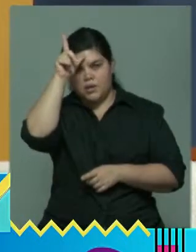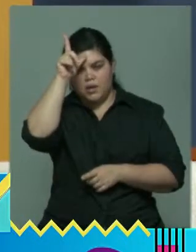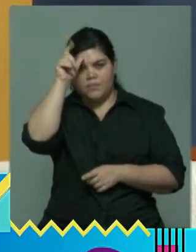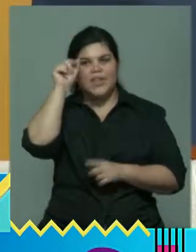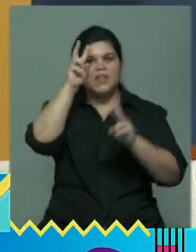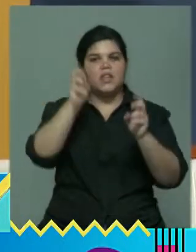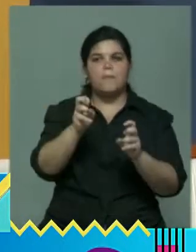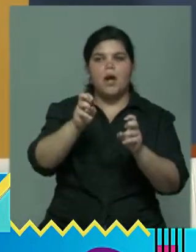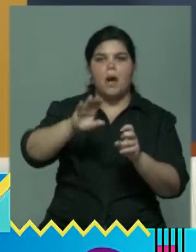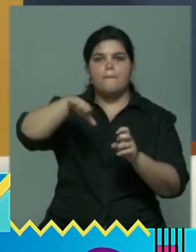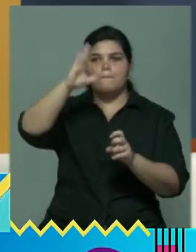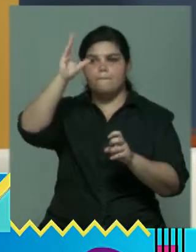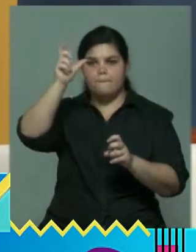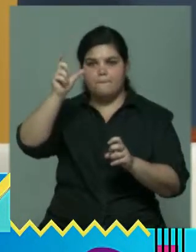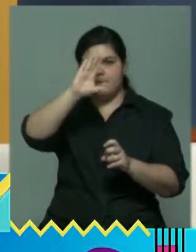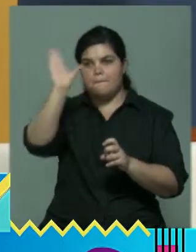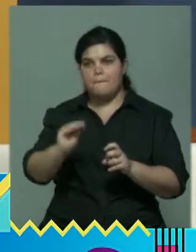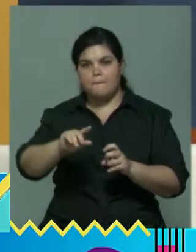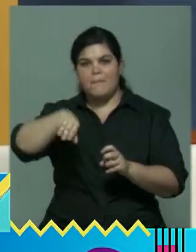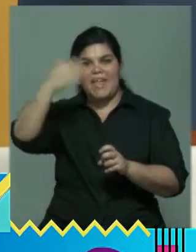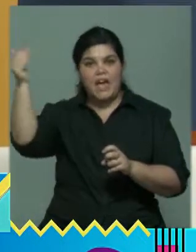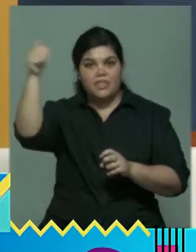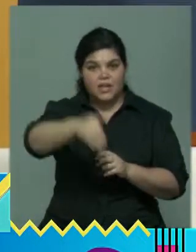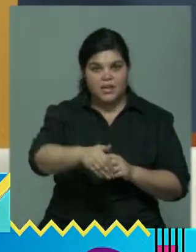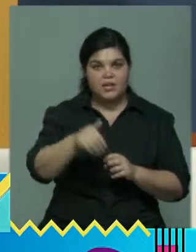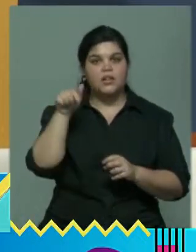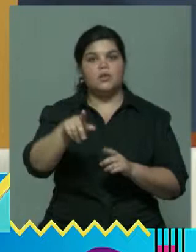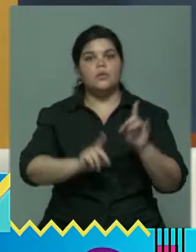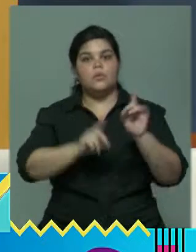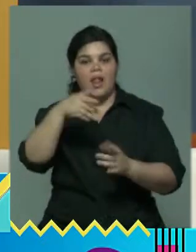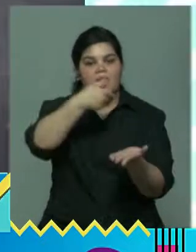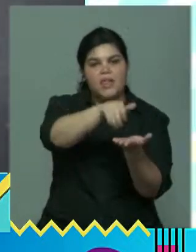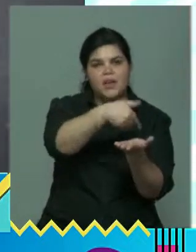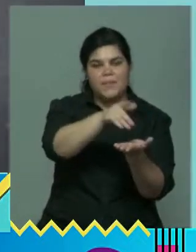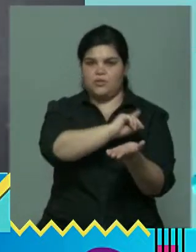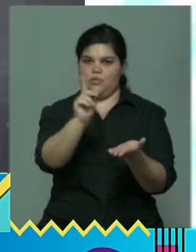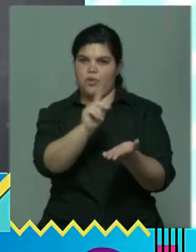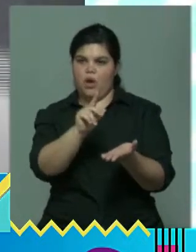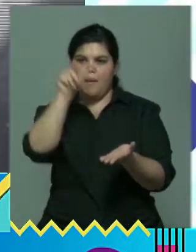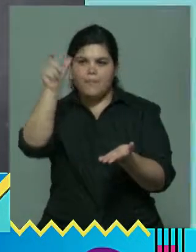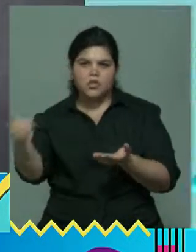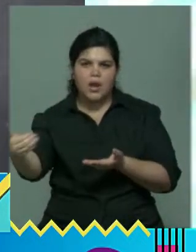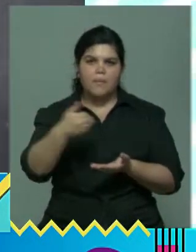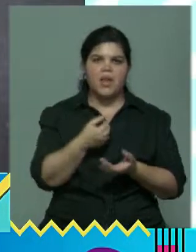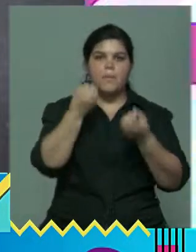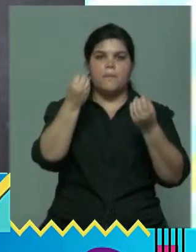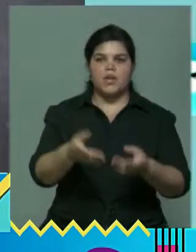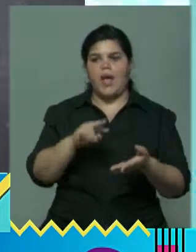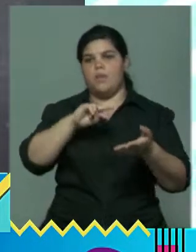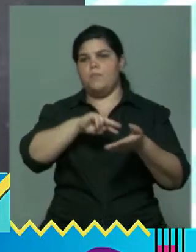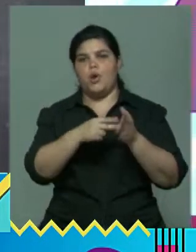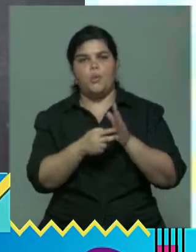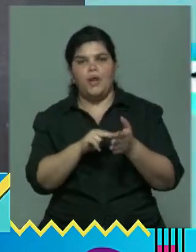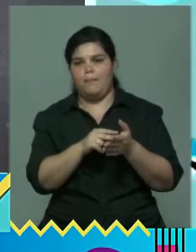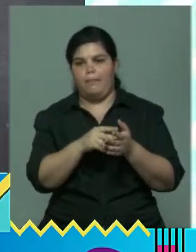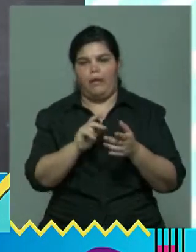nosotros recibimos o consultas, tal vez no son específicamente casos de discriminación, sino que son personas migrantes que se acercan porque tuvieron algún tipo de problema burocrático,